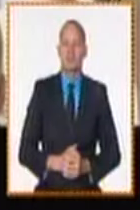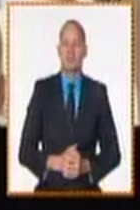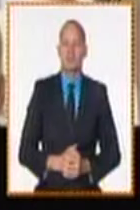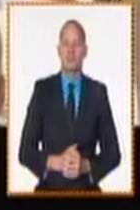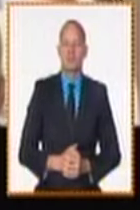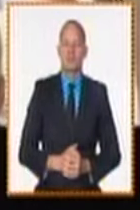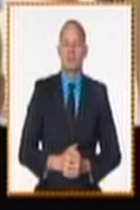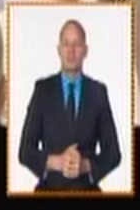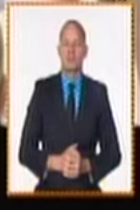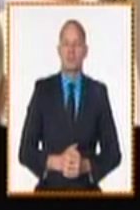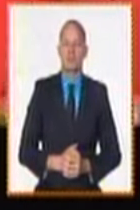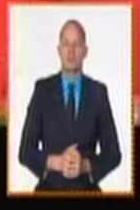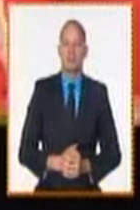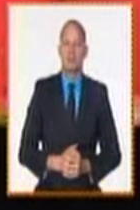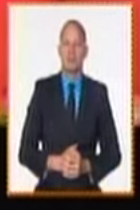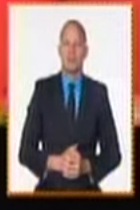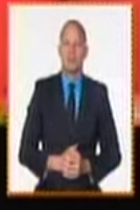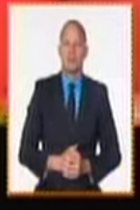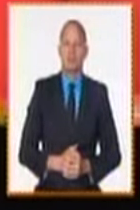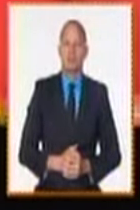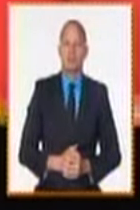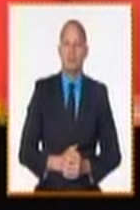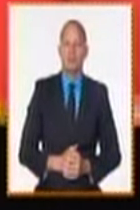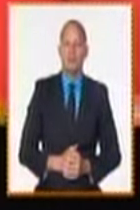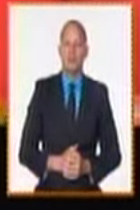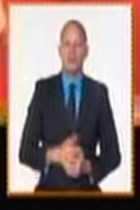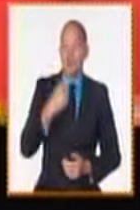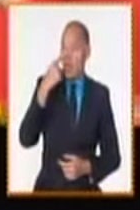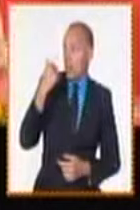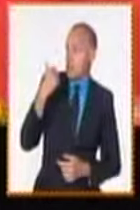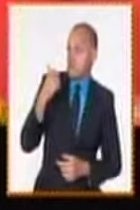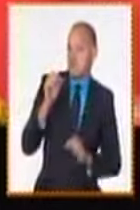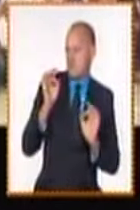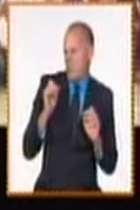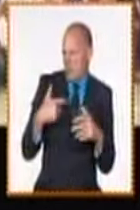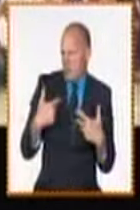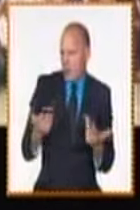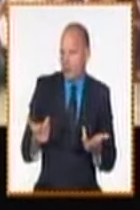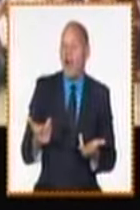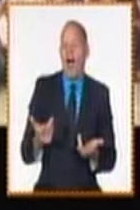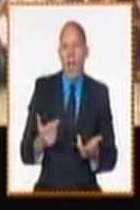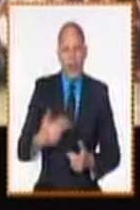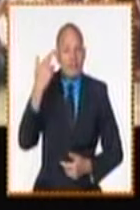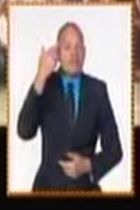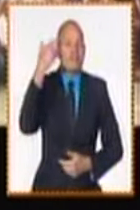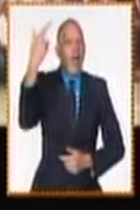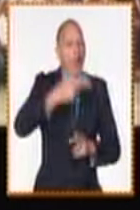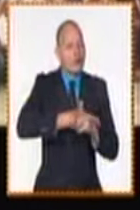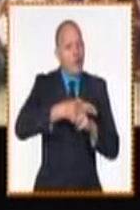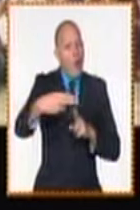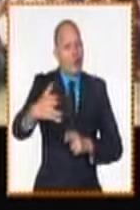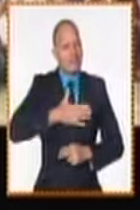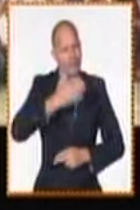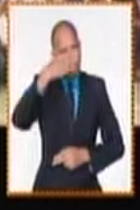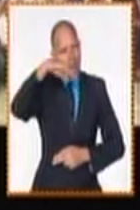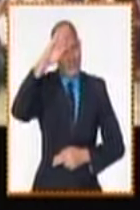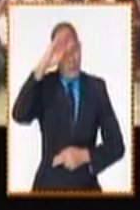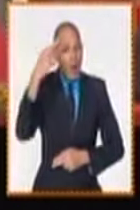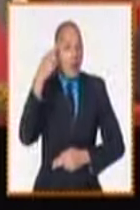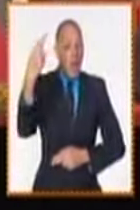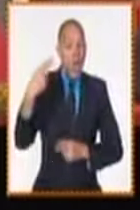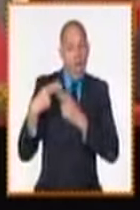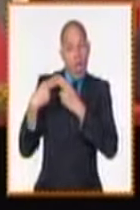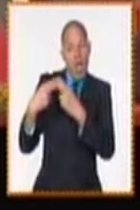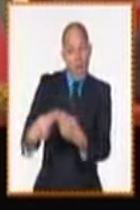Un canto a nuestras raíces, a la resistencia de un pueblo siempre presto a avanzar. Una evocación a cubanos ilustres, amantes del arte,